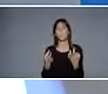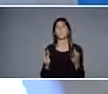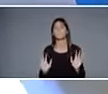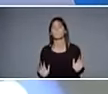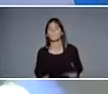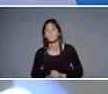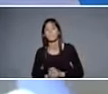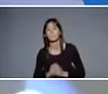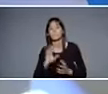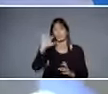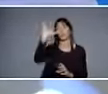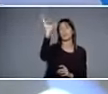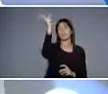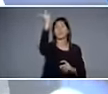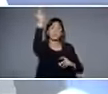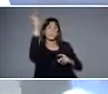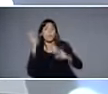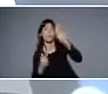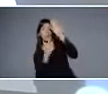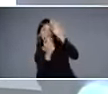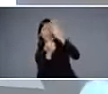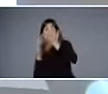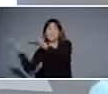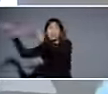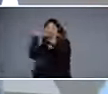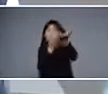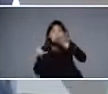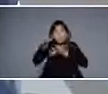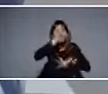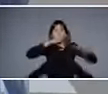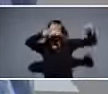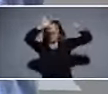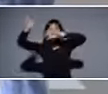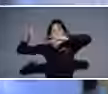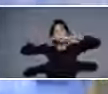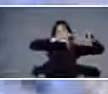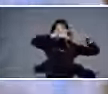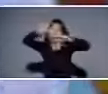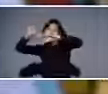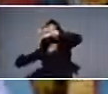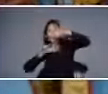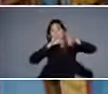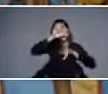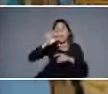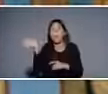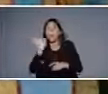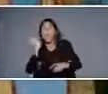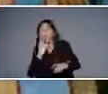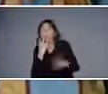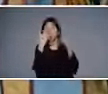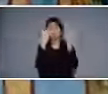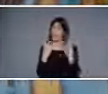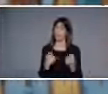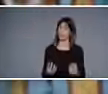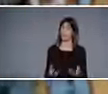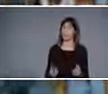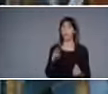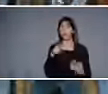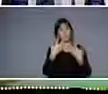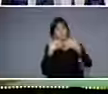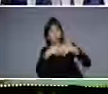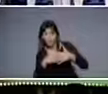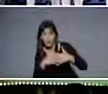Tiempo del sur, polvo en suspensión. O si hay humedad,